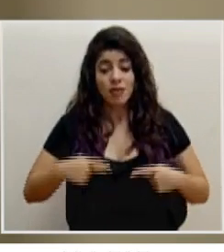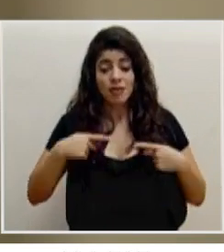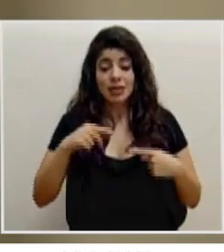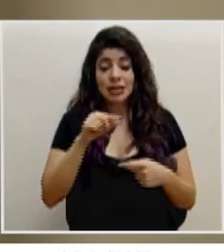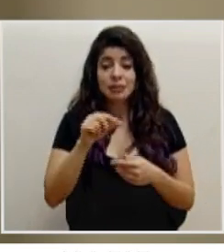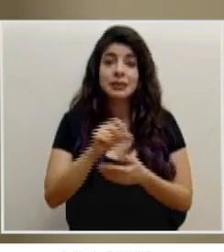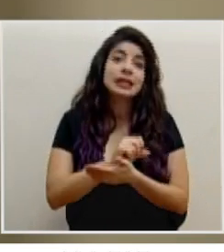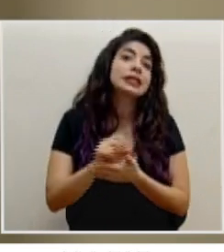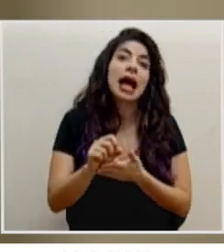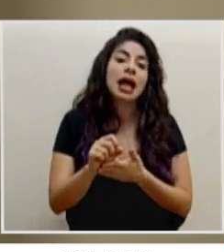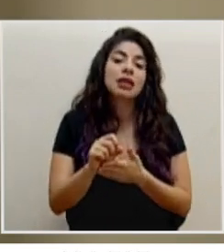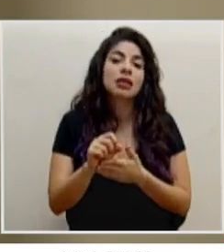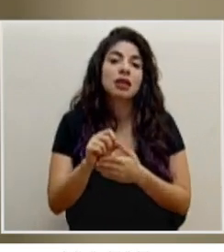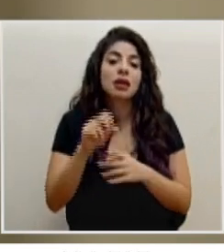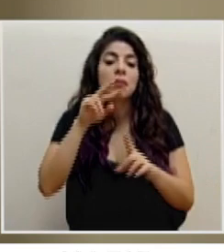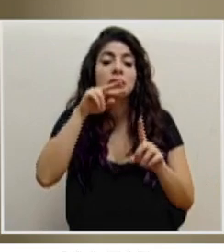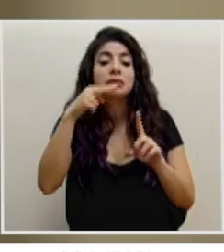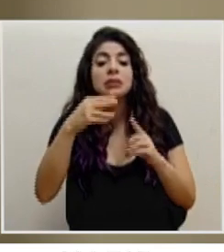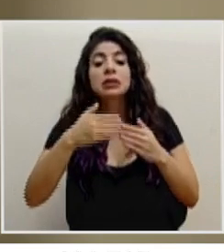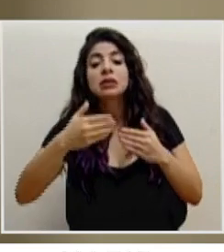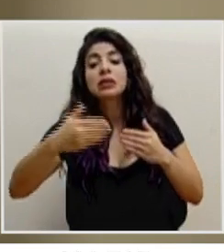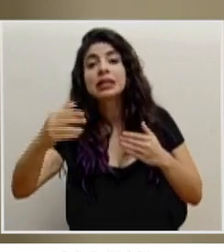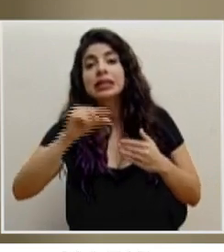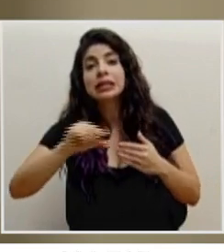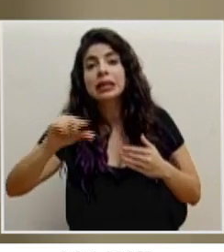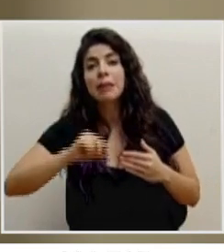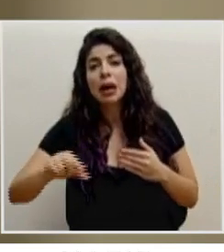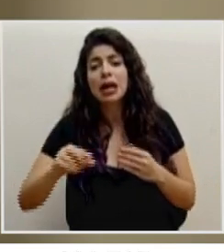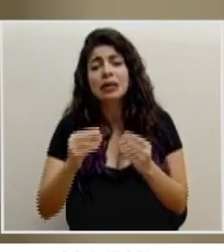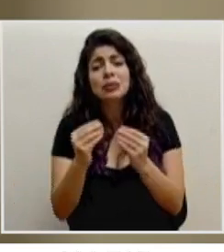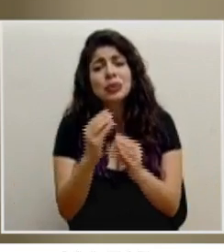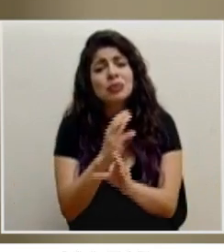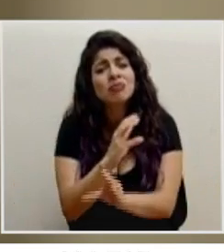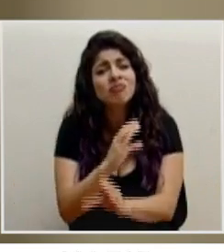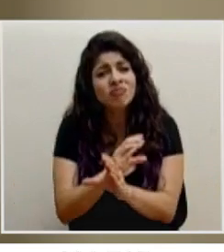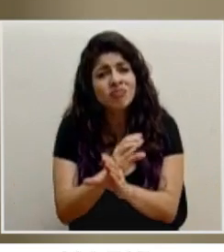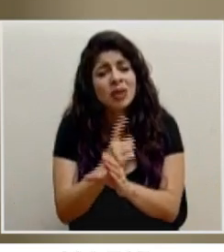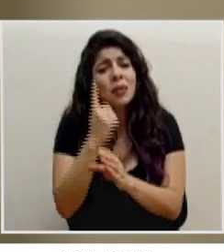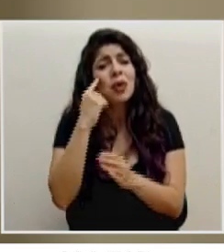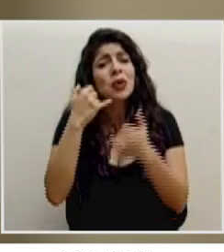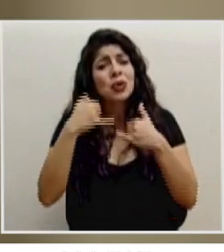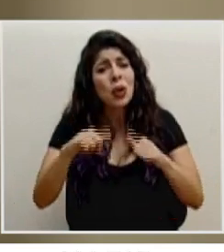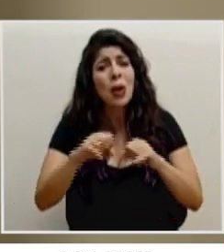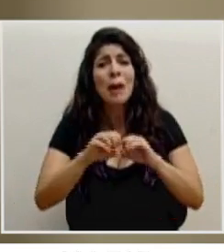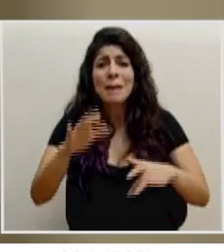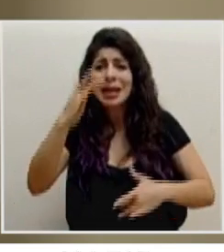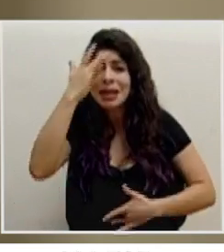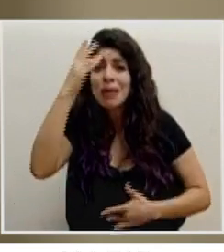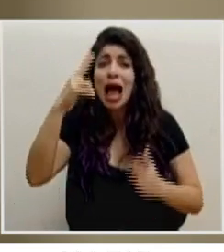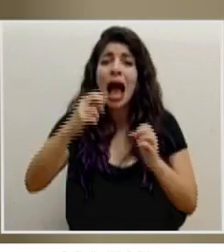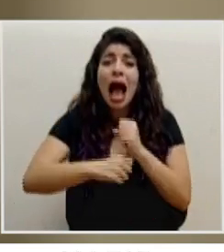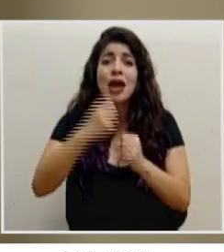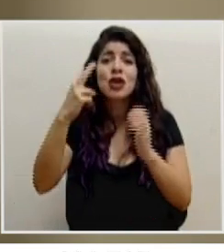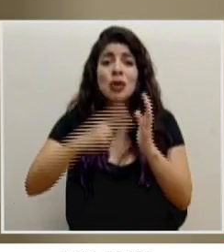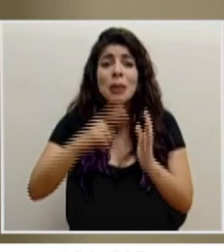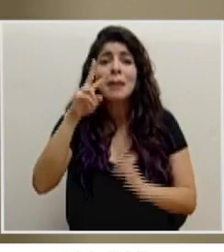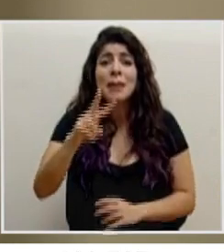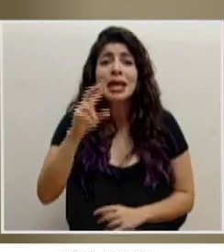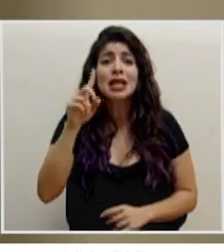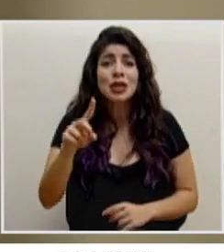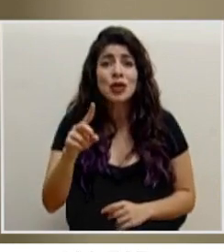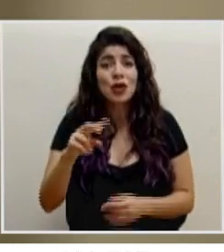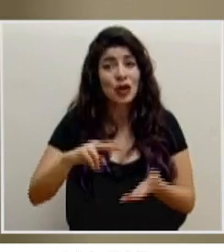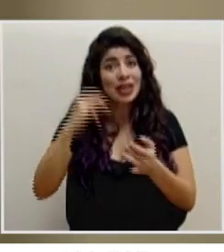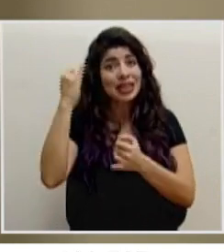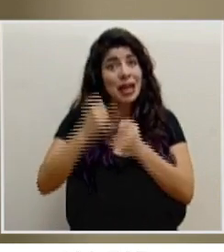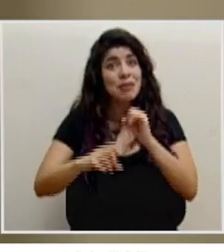la perspectiva de lo que viene en las siguientes semanas con mucho cuidado, porque seguimos en pandemia. 2021 no es el año en